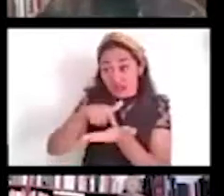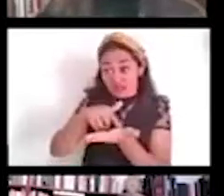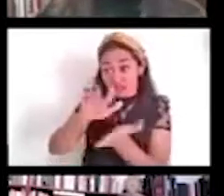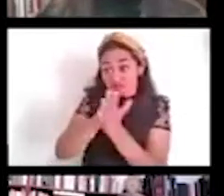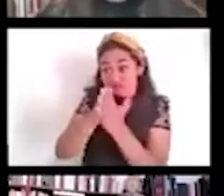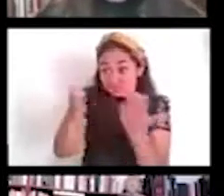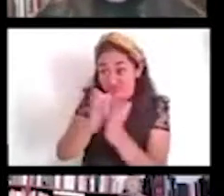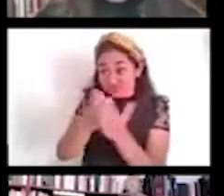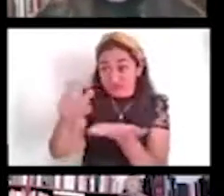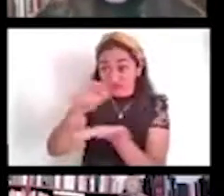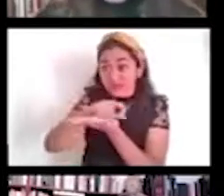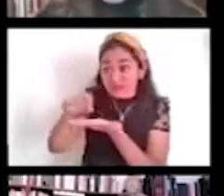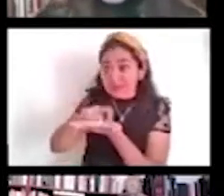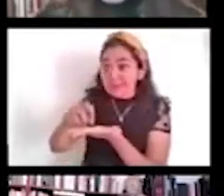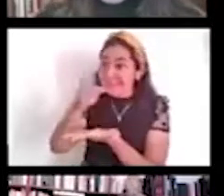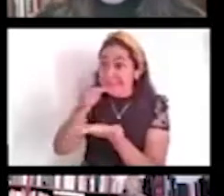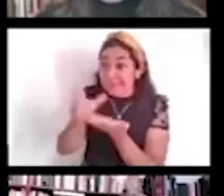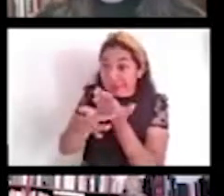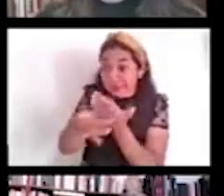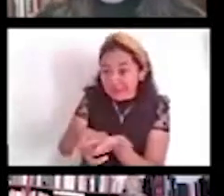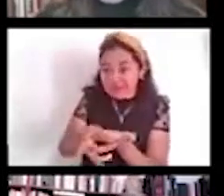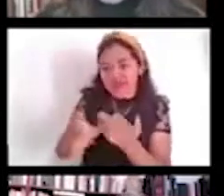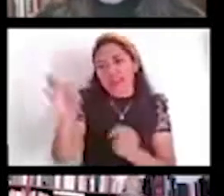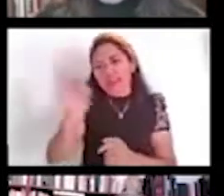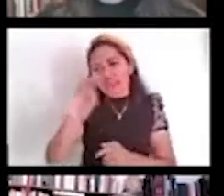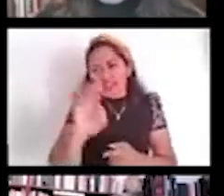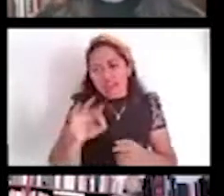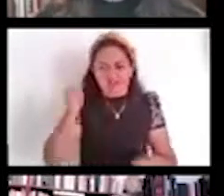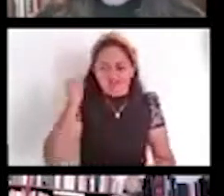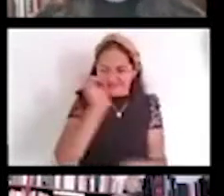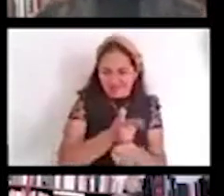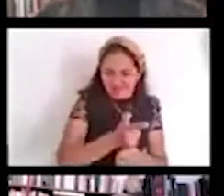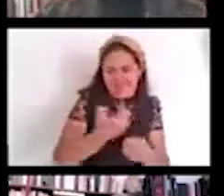haya desnudado y exhibido públicamente.